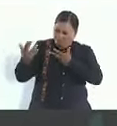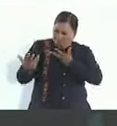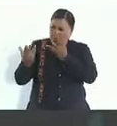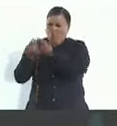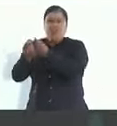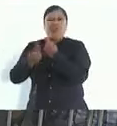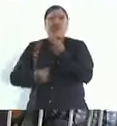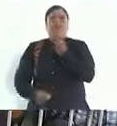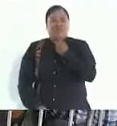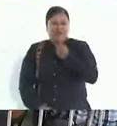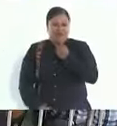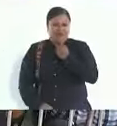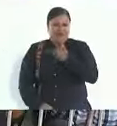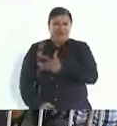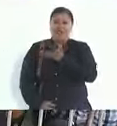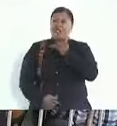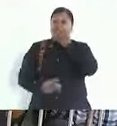Obrador.